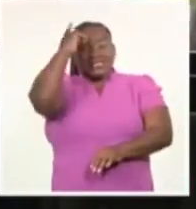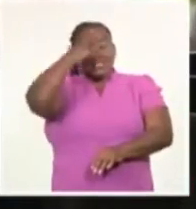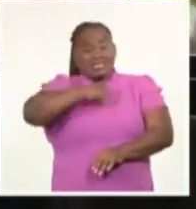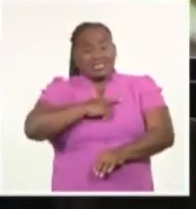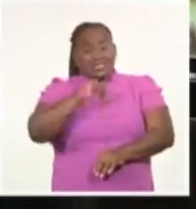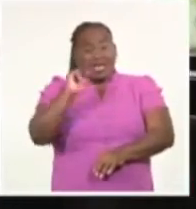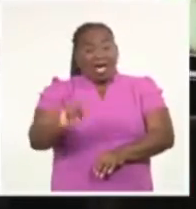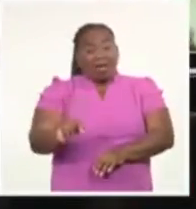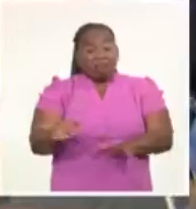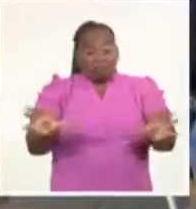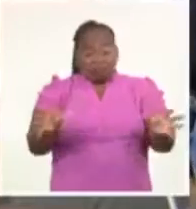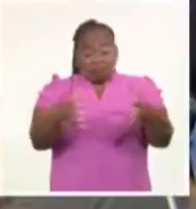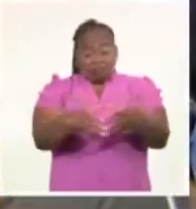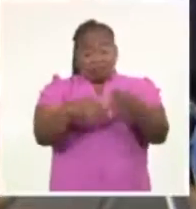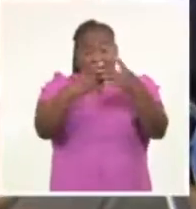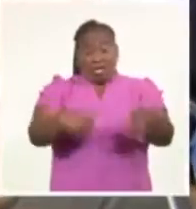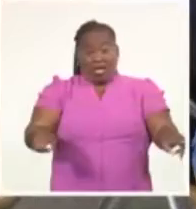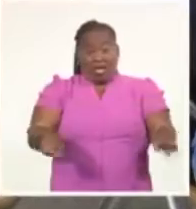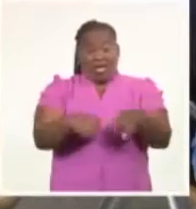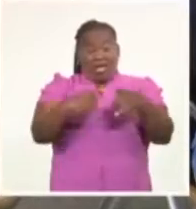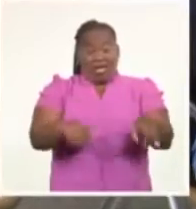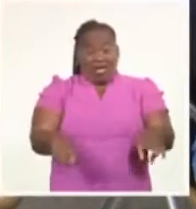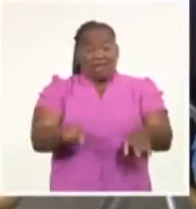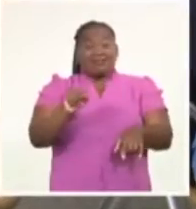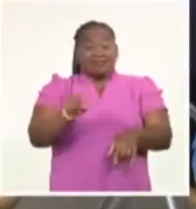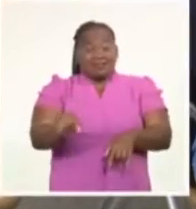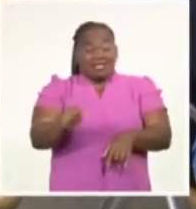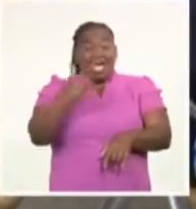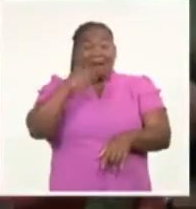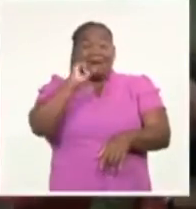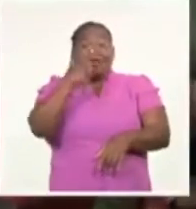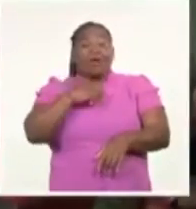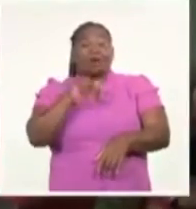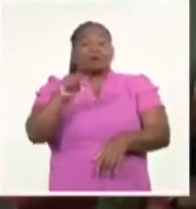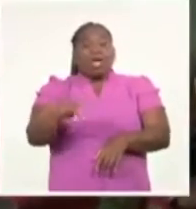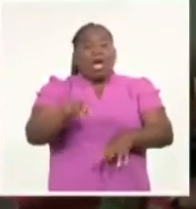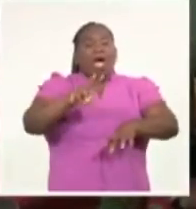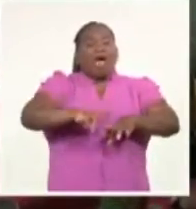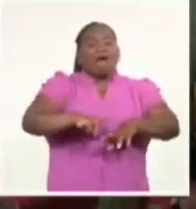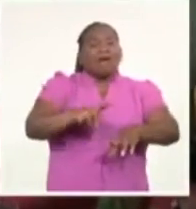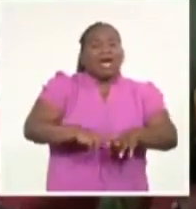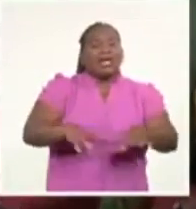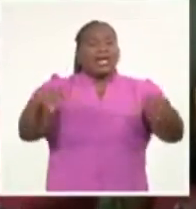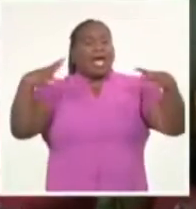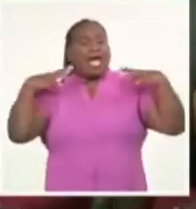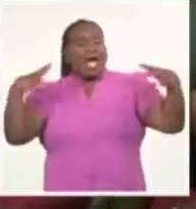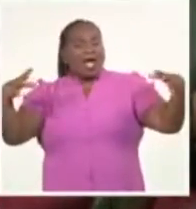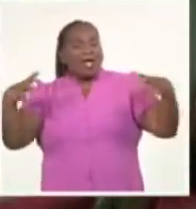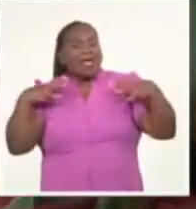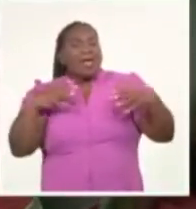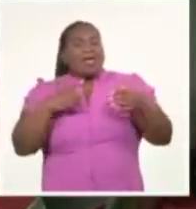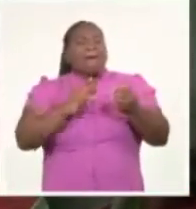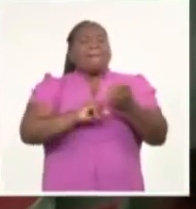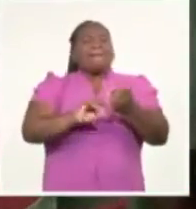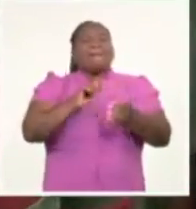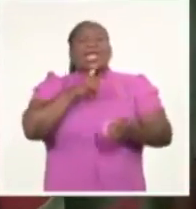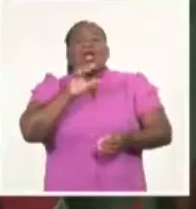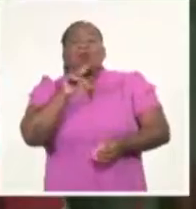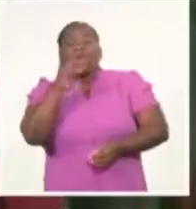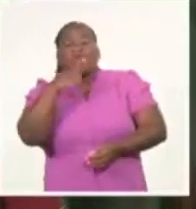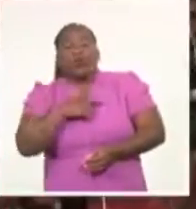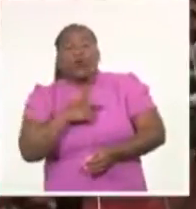de cámara del Conservatorio Amadeo Roldán interpretaron Habanera del Ángel, Preludio a Sofía y Danza de Fin de